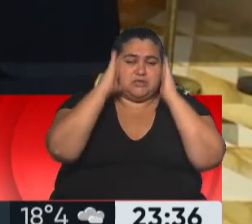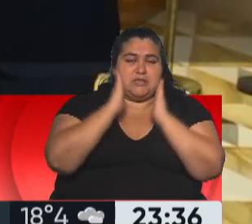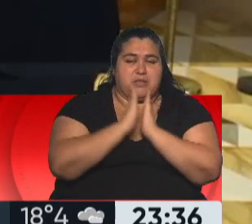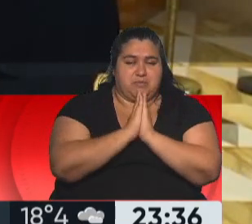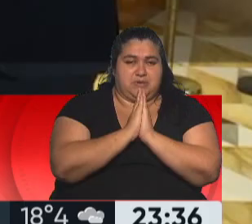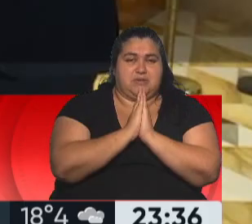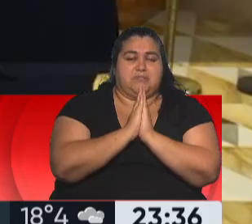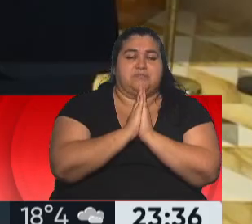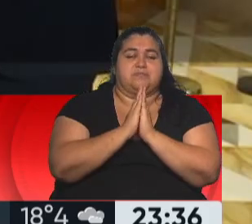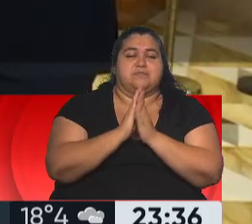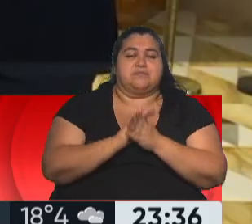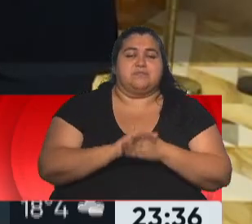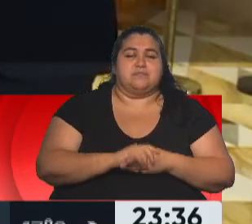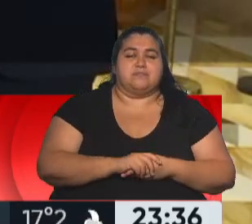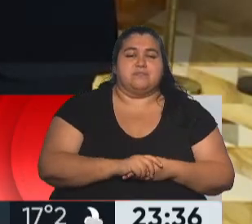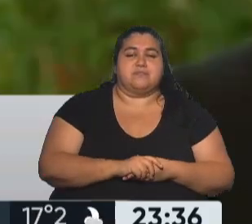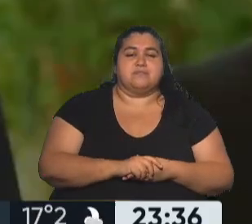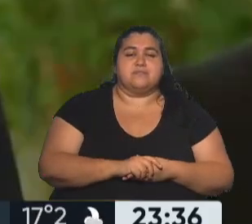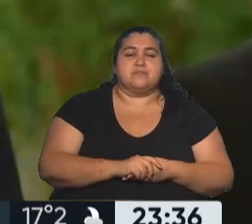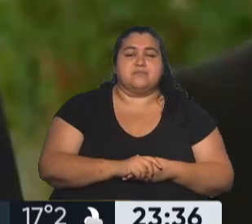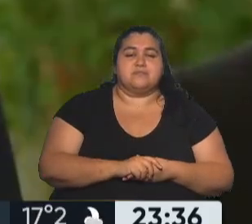uno e trino.